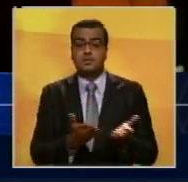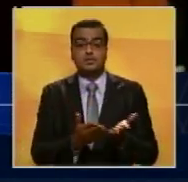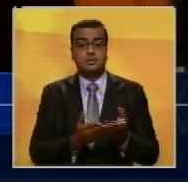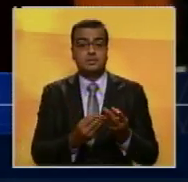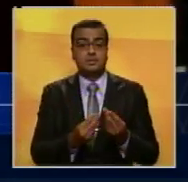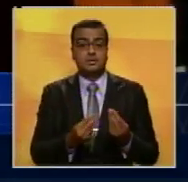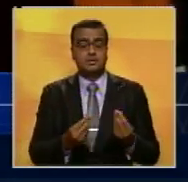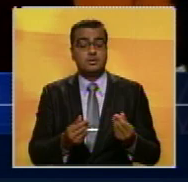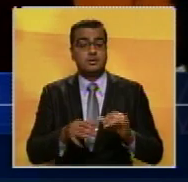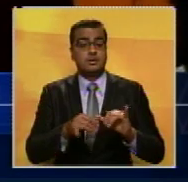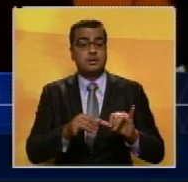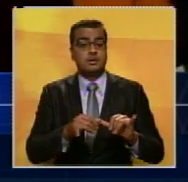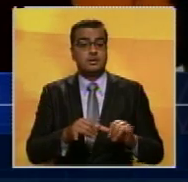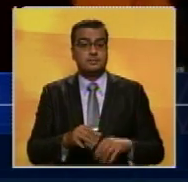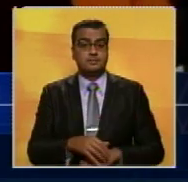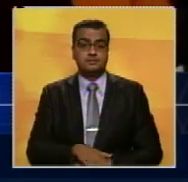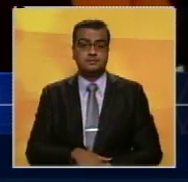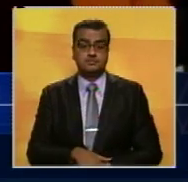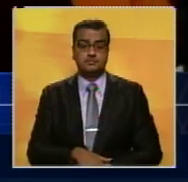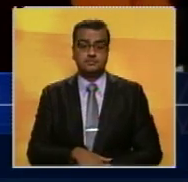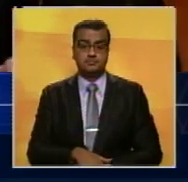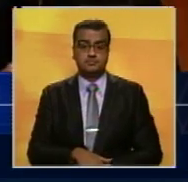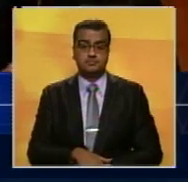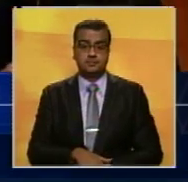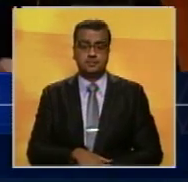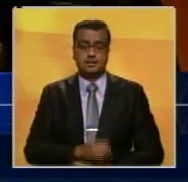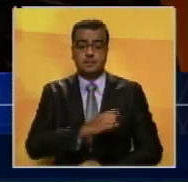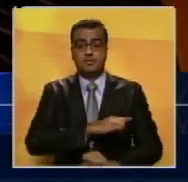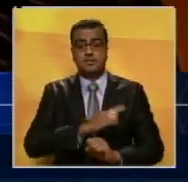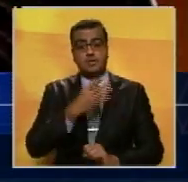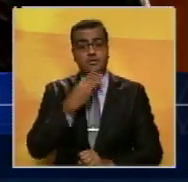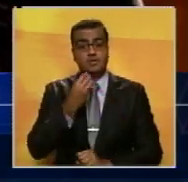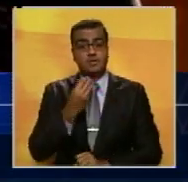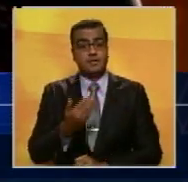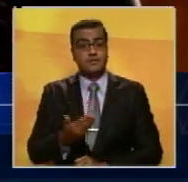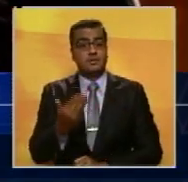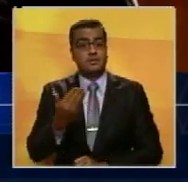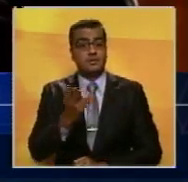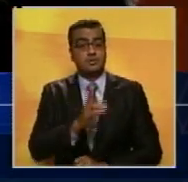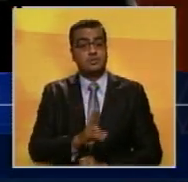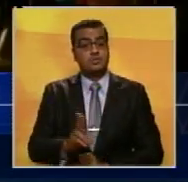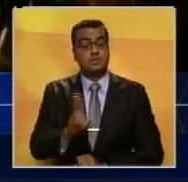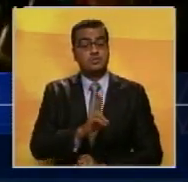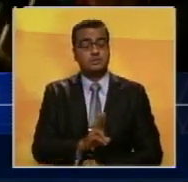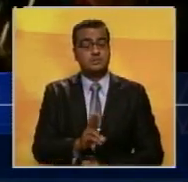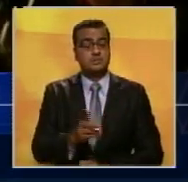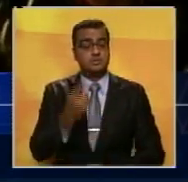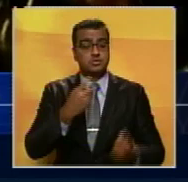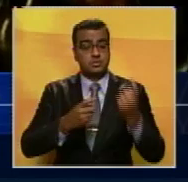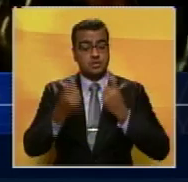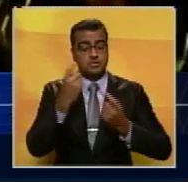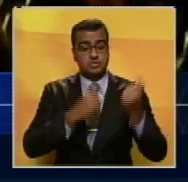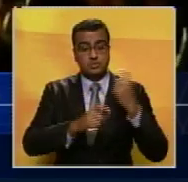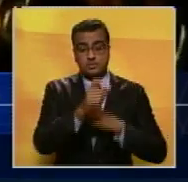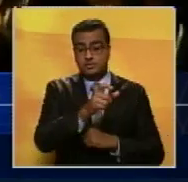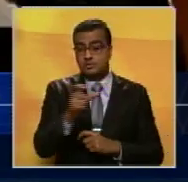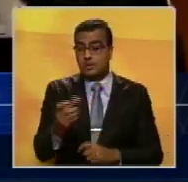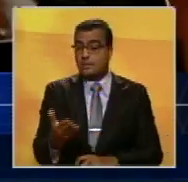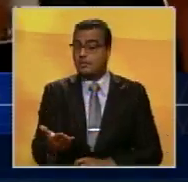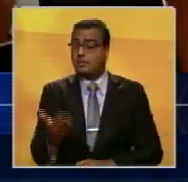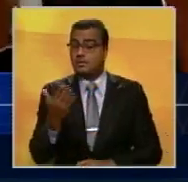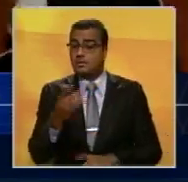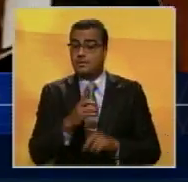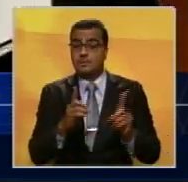negocios e ingeniería de esa casa de estudios el poder de la juventud y la importancia de utilizar su educación como ciudadanos globales